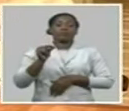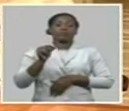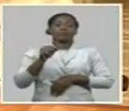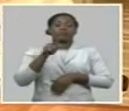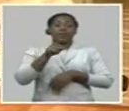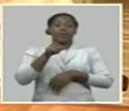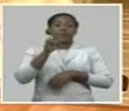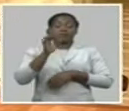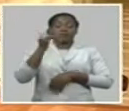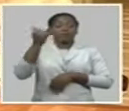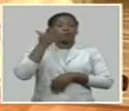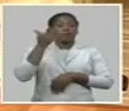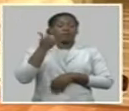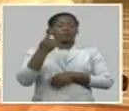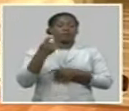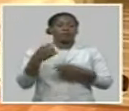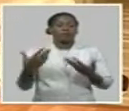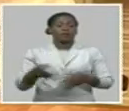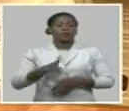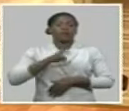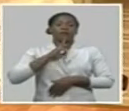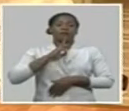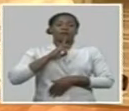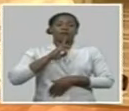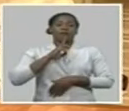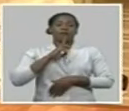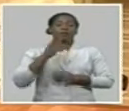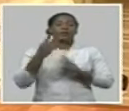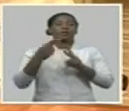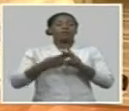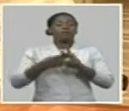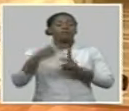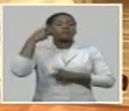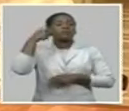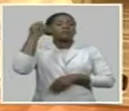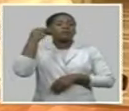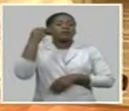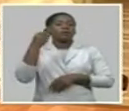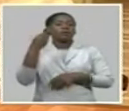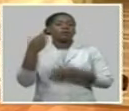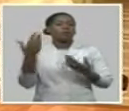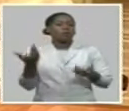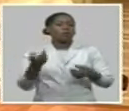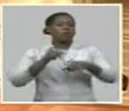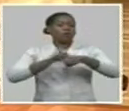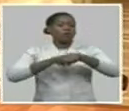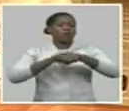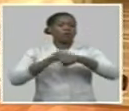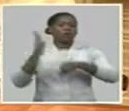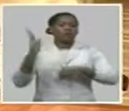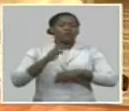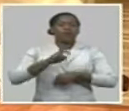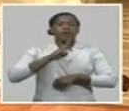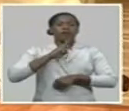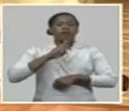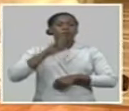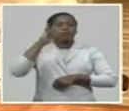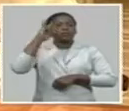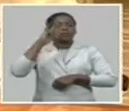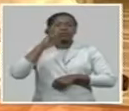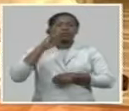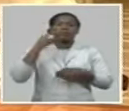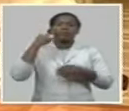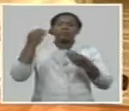llamadas por falta de agua y llamada para consultar en qué momento me toque el servicio porque no vino al agua que me